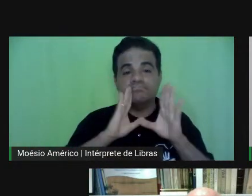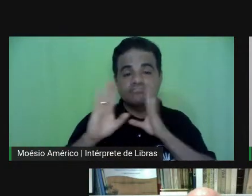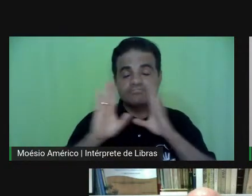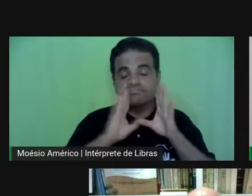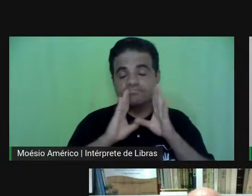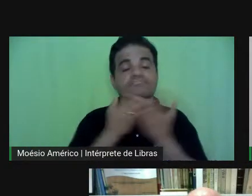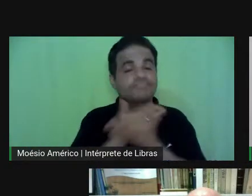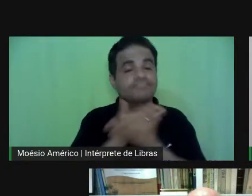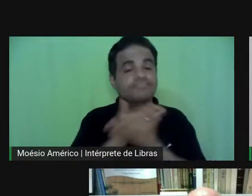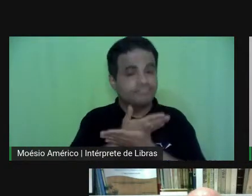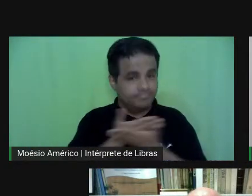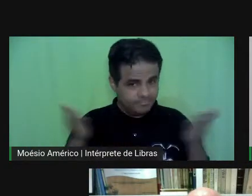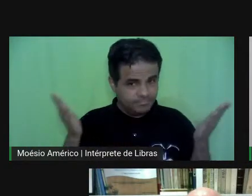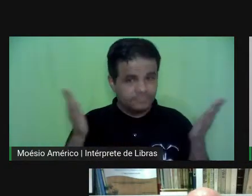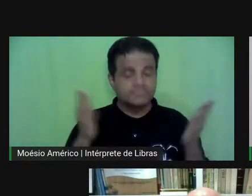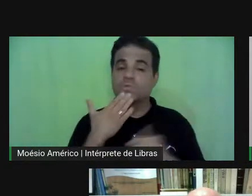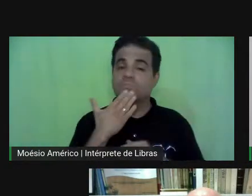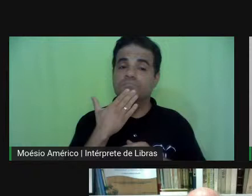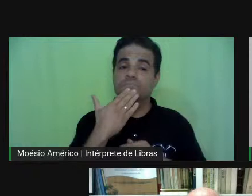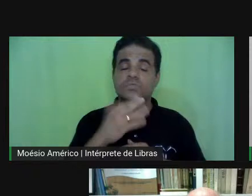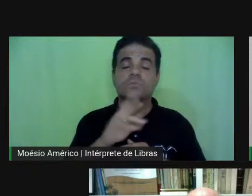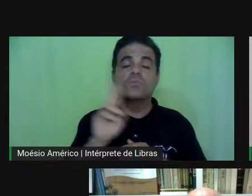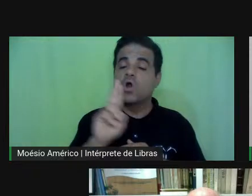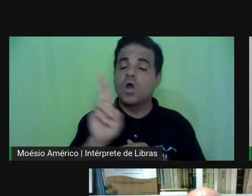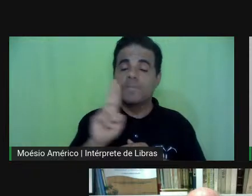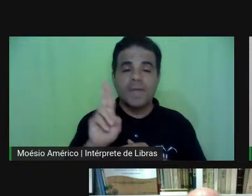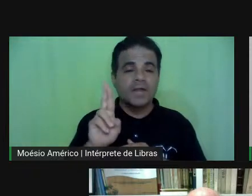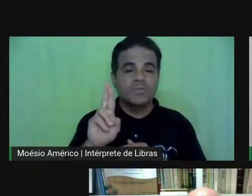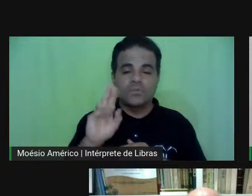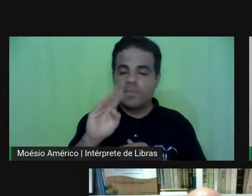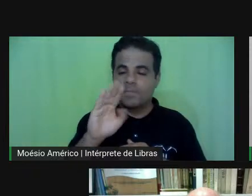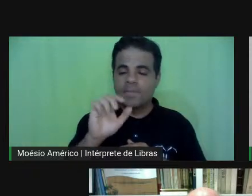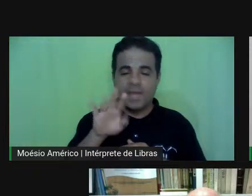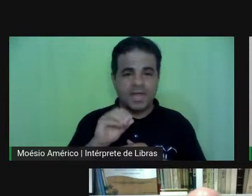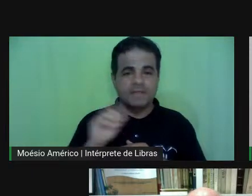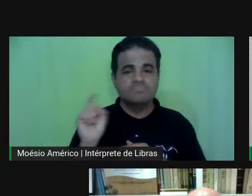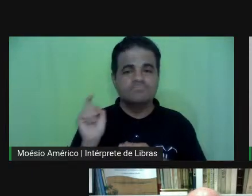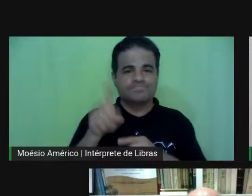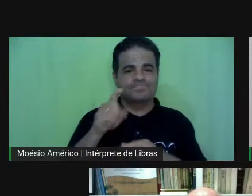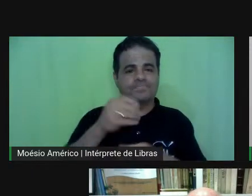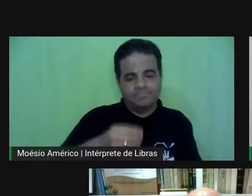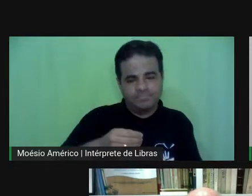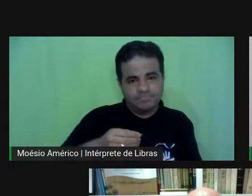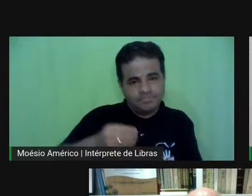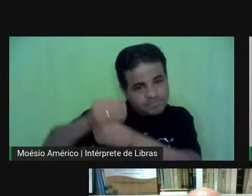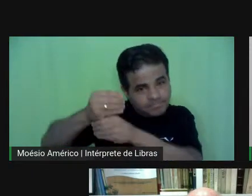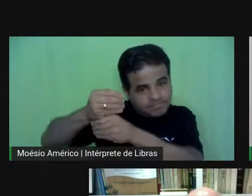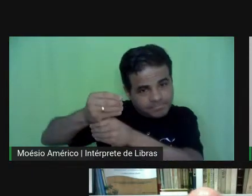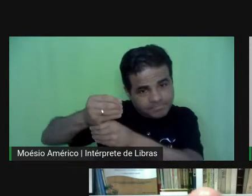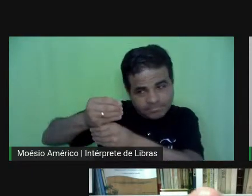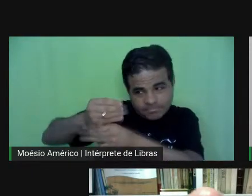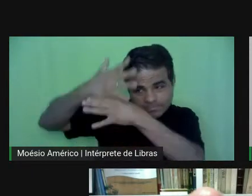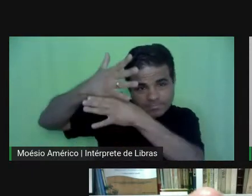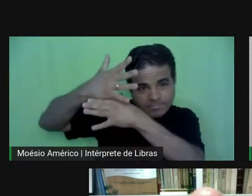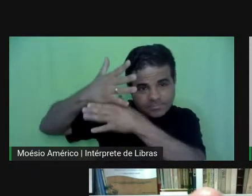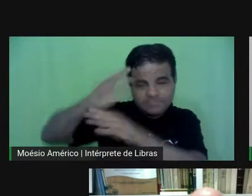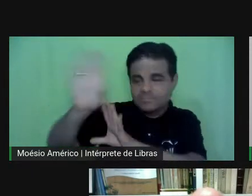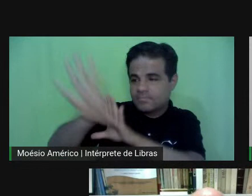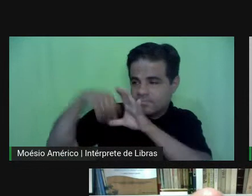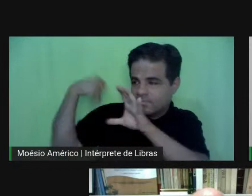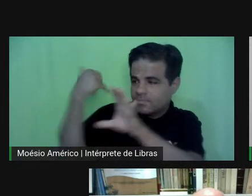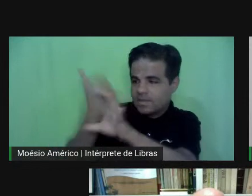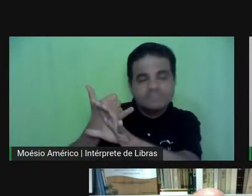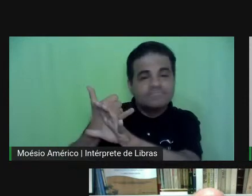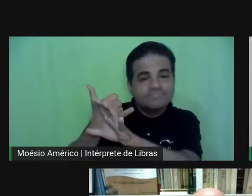ii robert porque nos operadora publicar que nos hace los limpios de youtube y